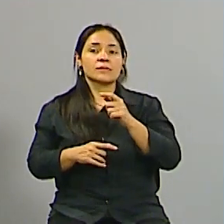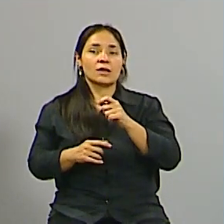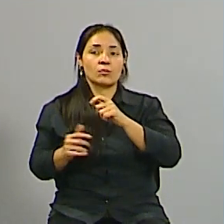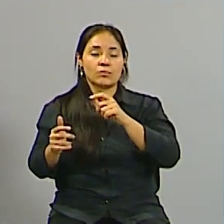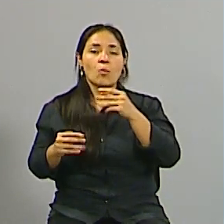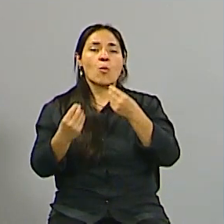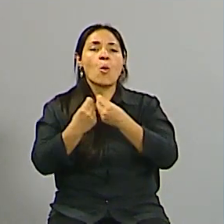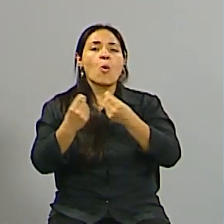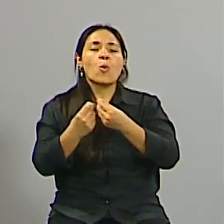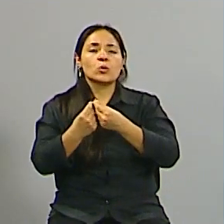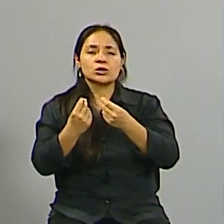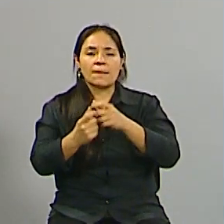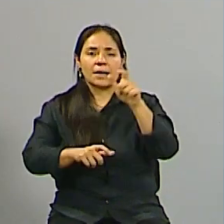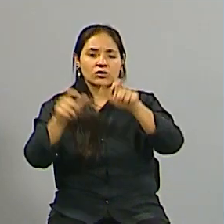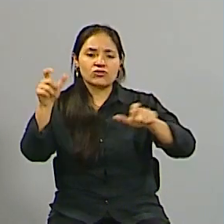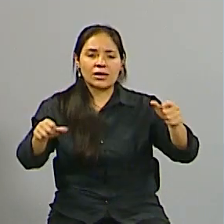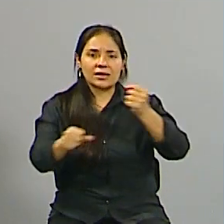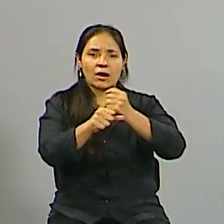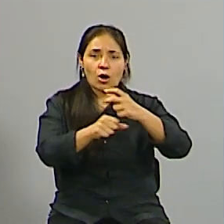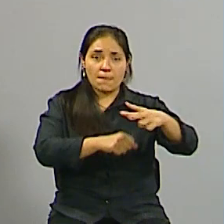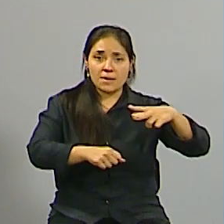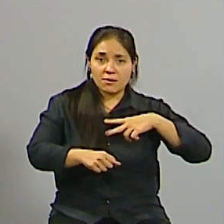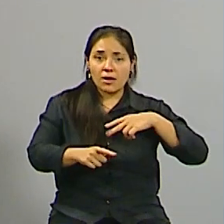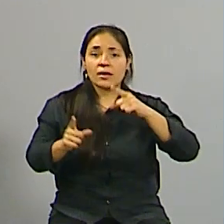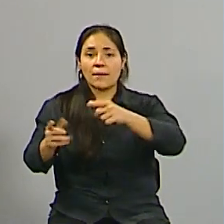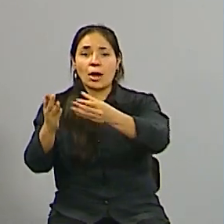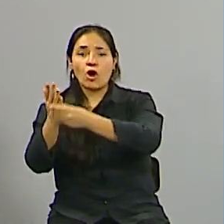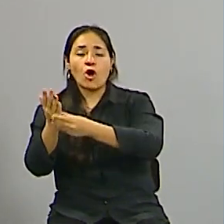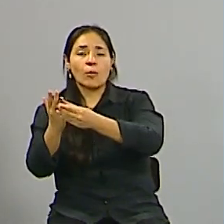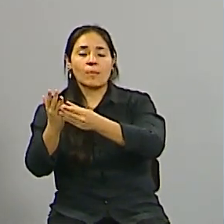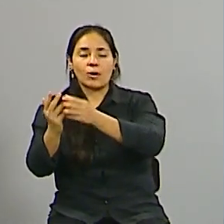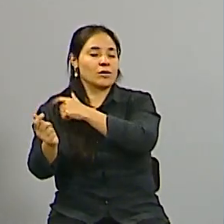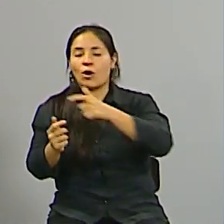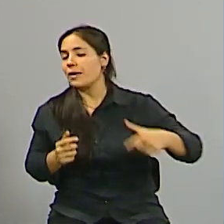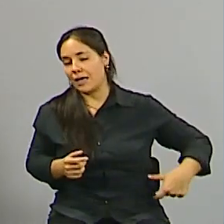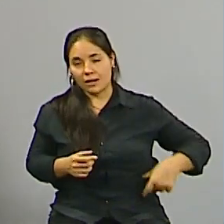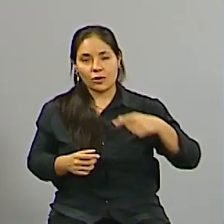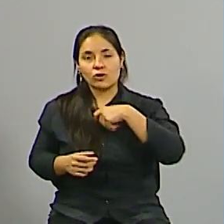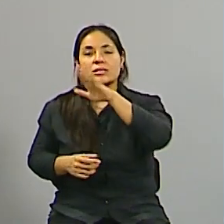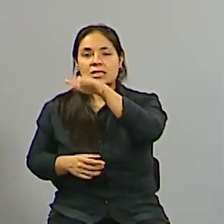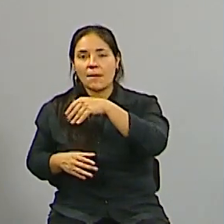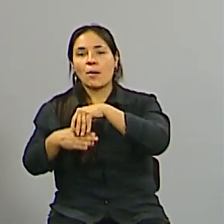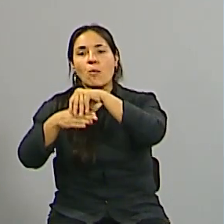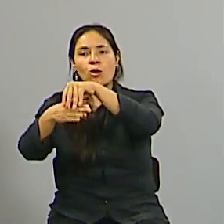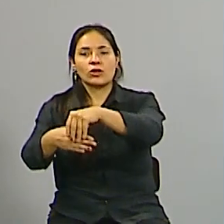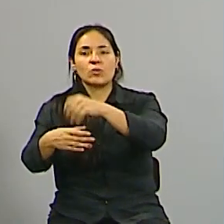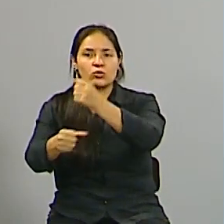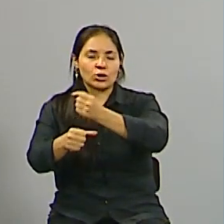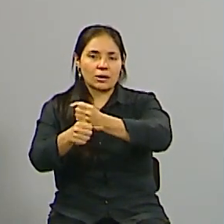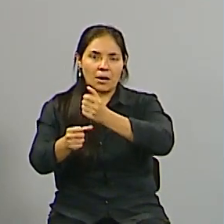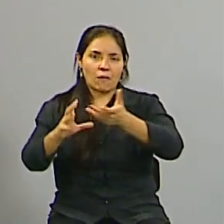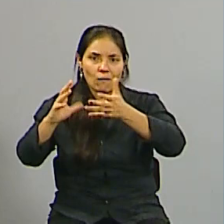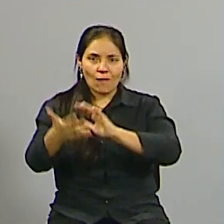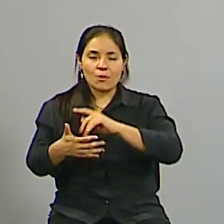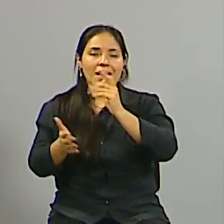muchos trabajadores en el sector privado y muchos en el Estado que están contratados y que tienen que monotributar para